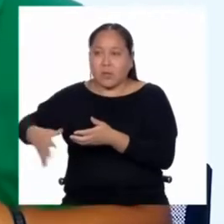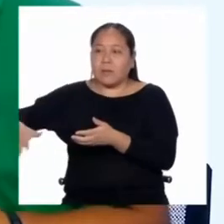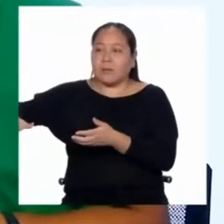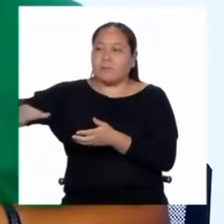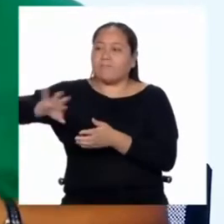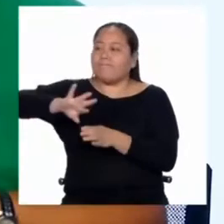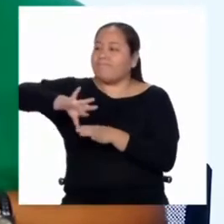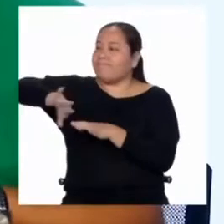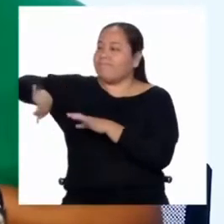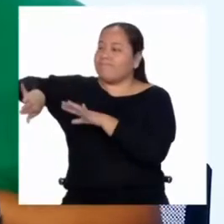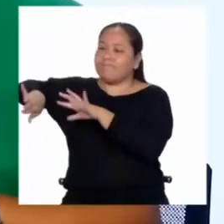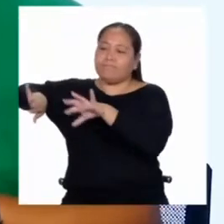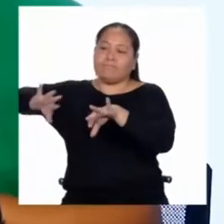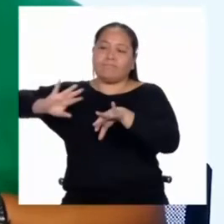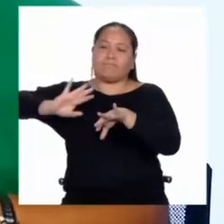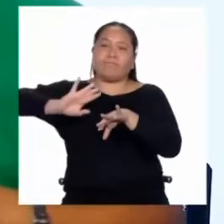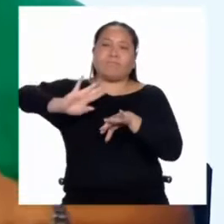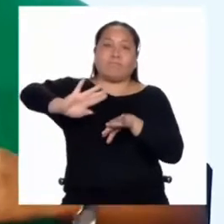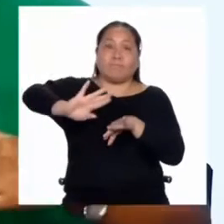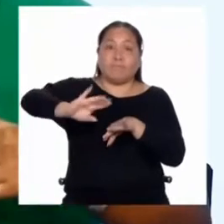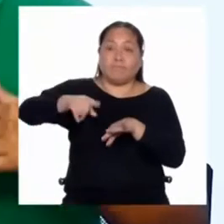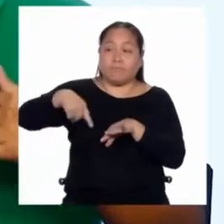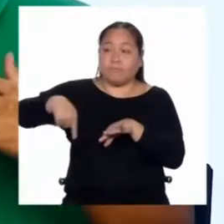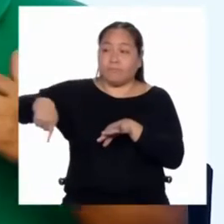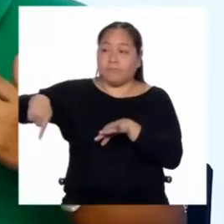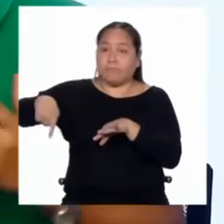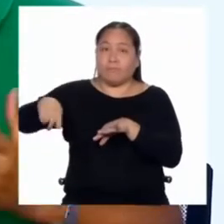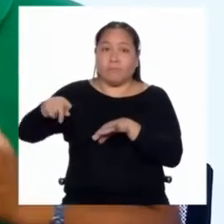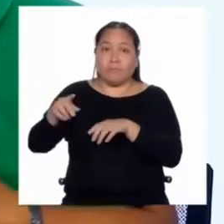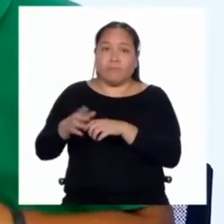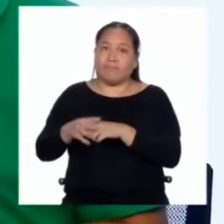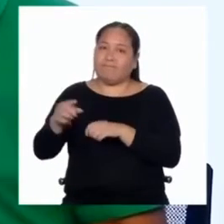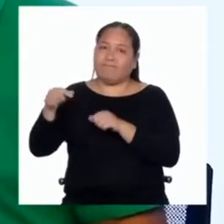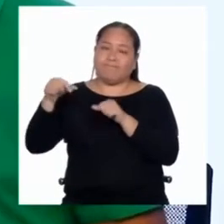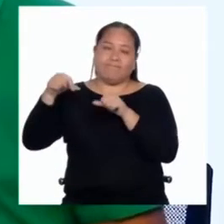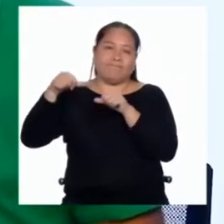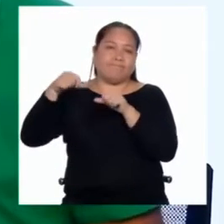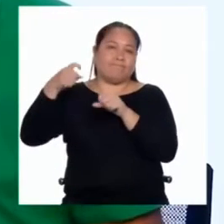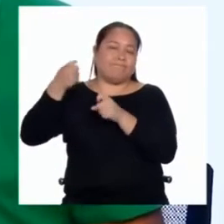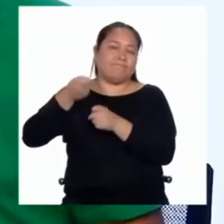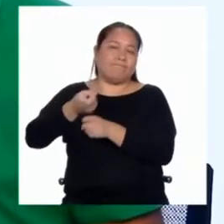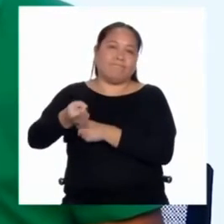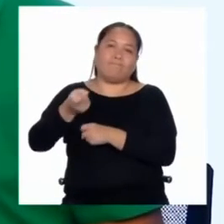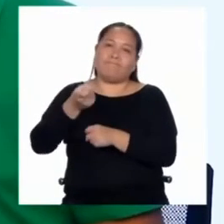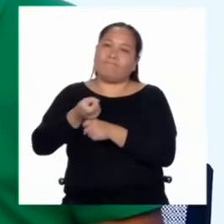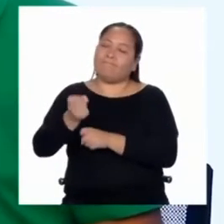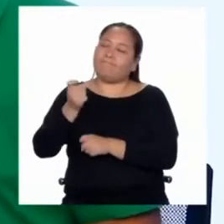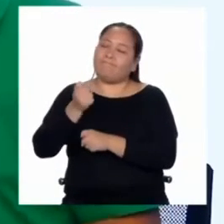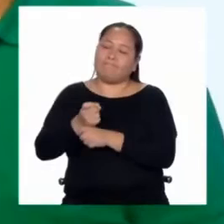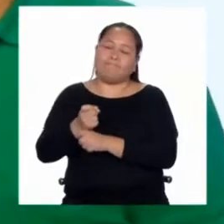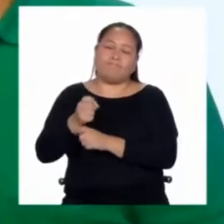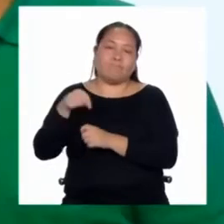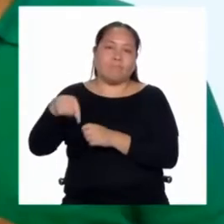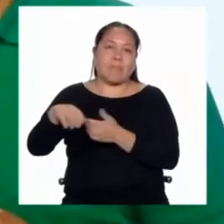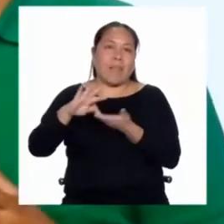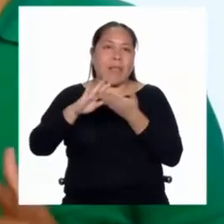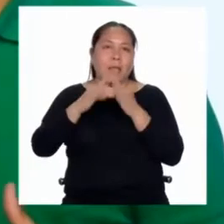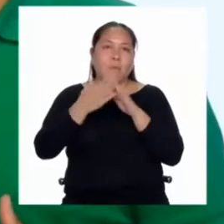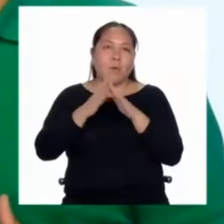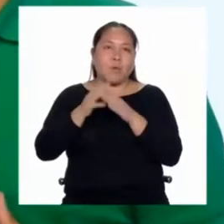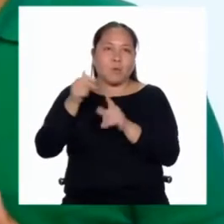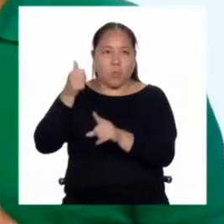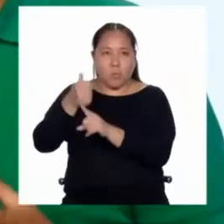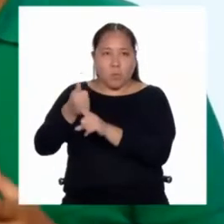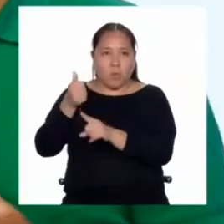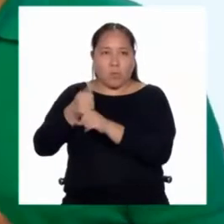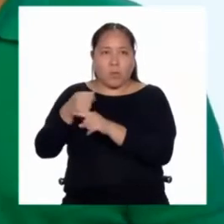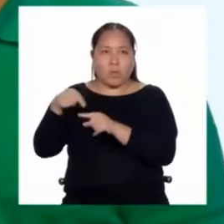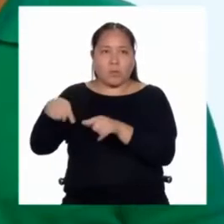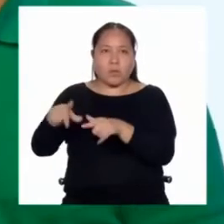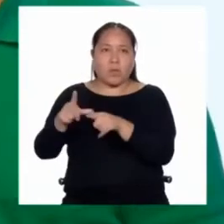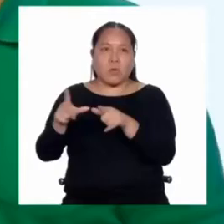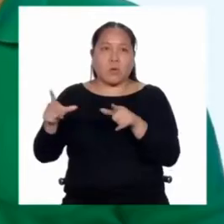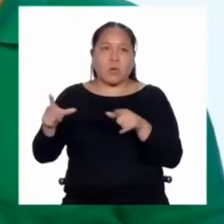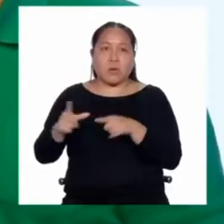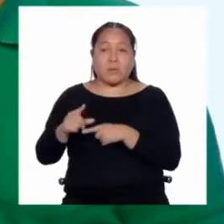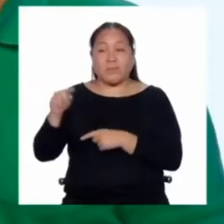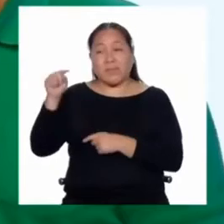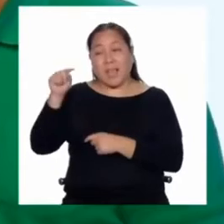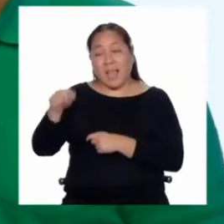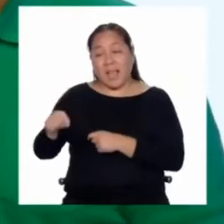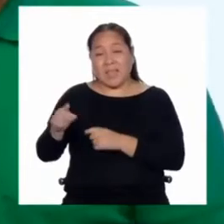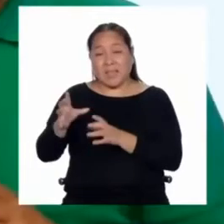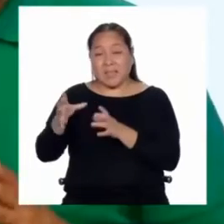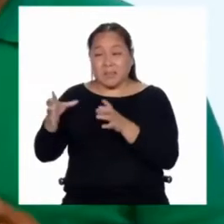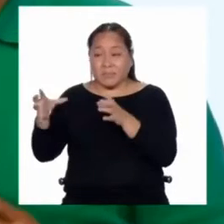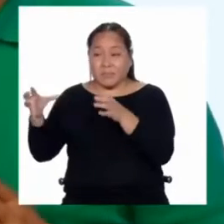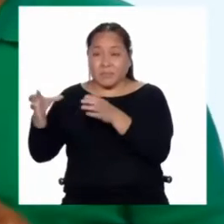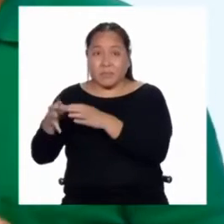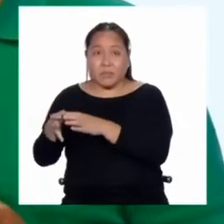a los cultivos de subsistencia, llegando a perjudicar a la población nativa. Además, este tipo de